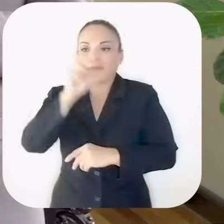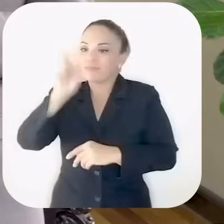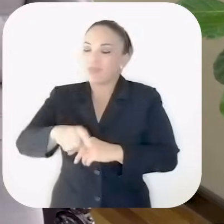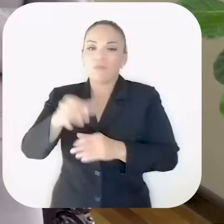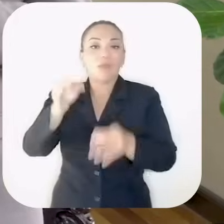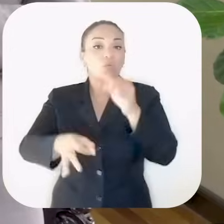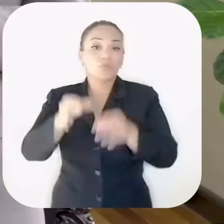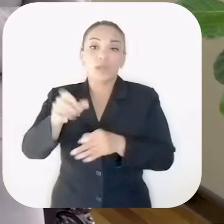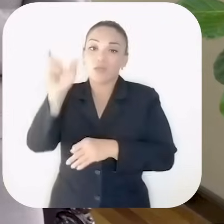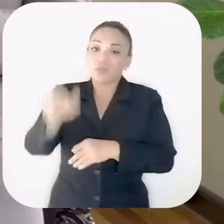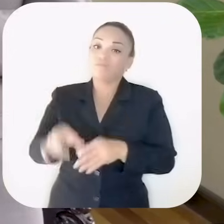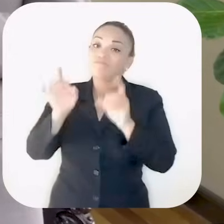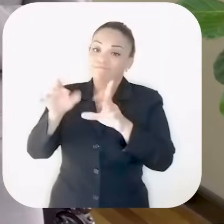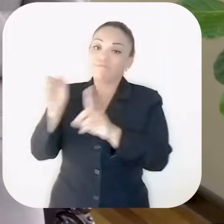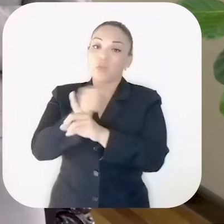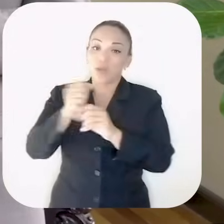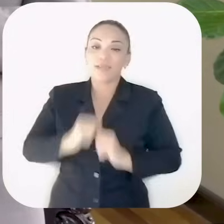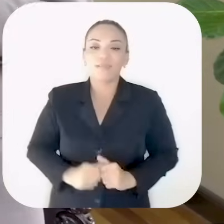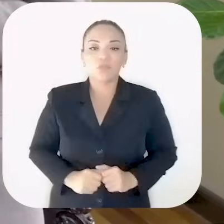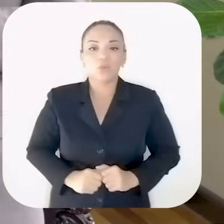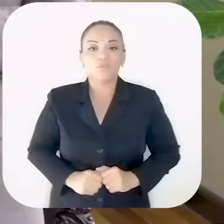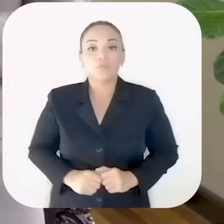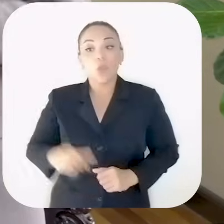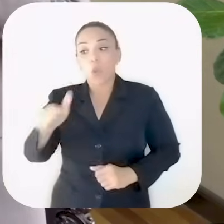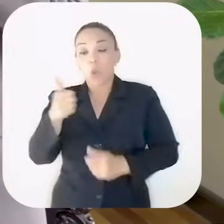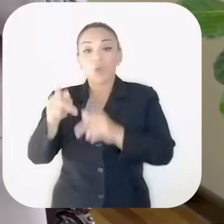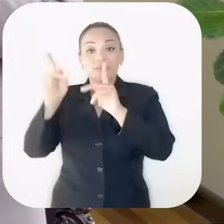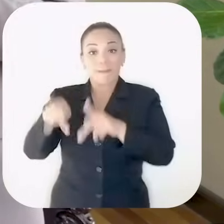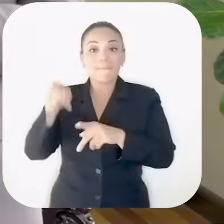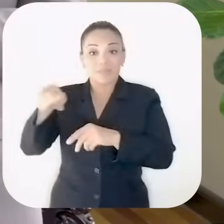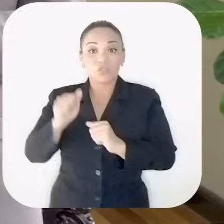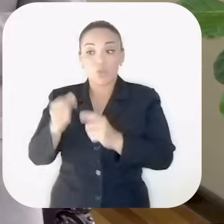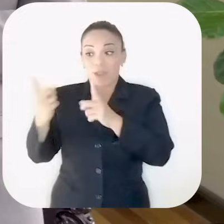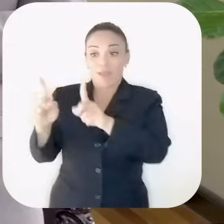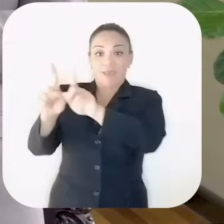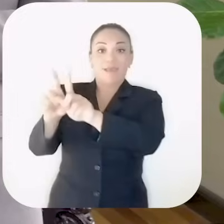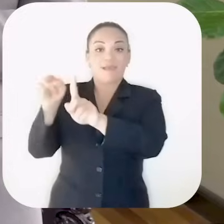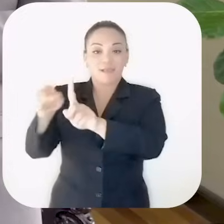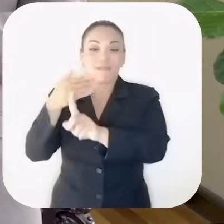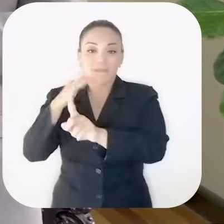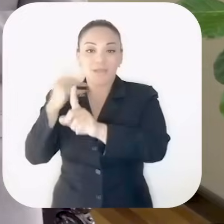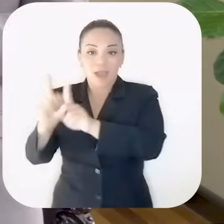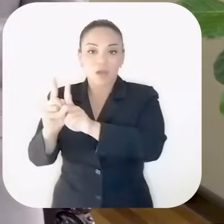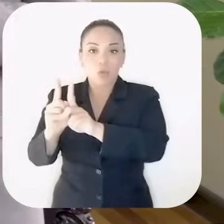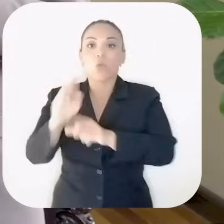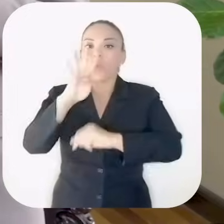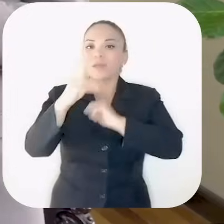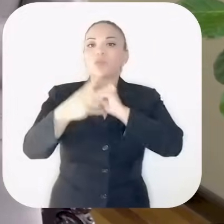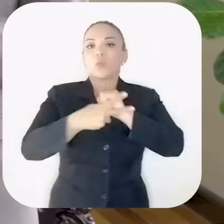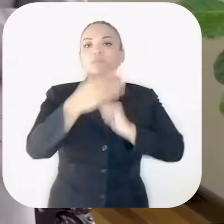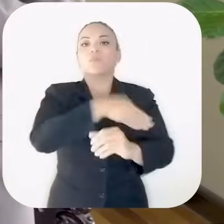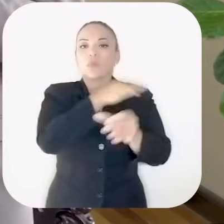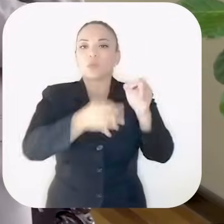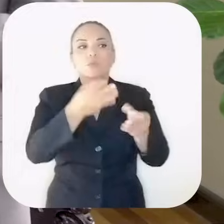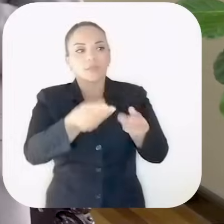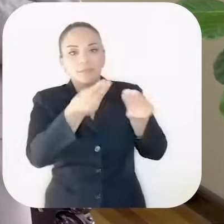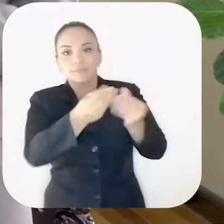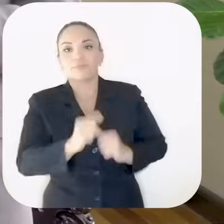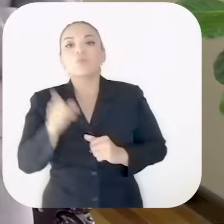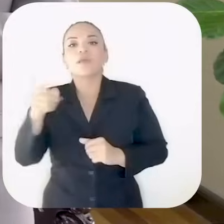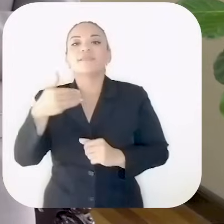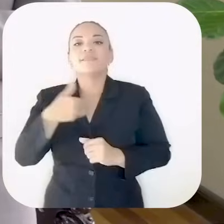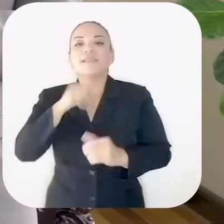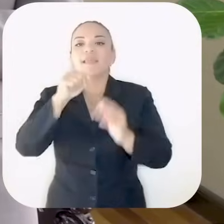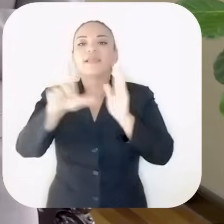violento. Su cómplice había sido llevado ante el Poder Judicial en 4 ocasiones por posesión ilegal